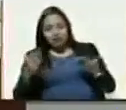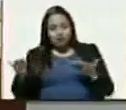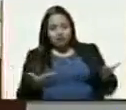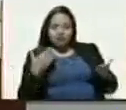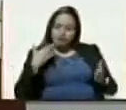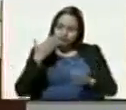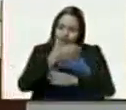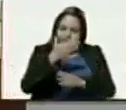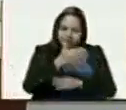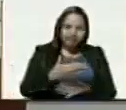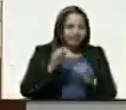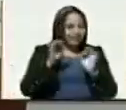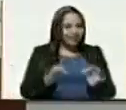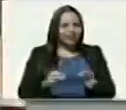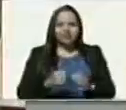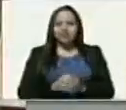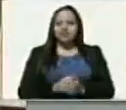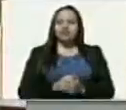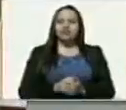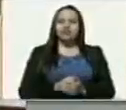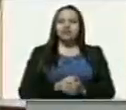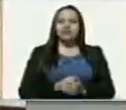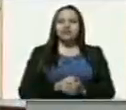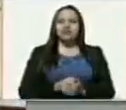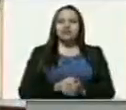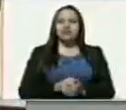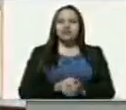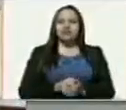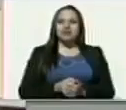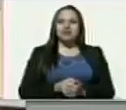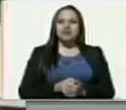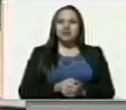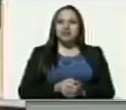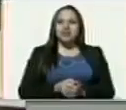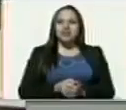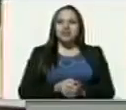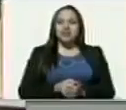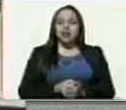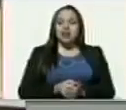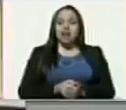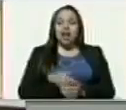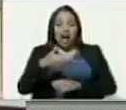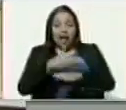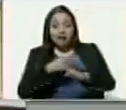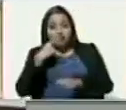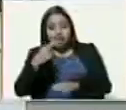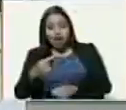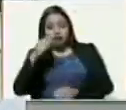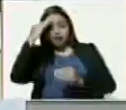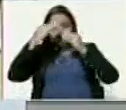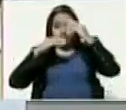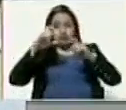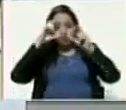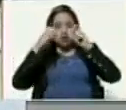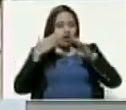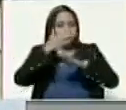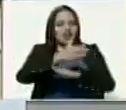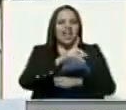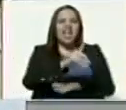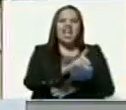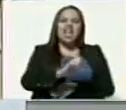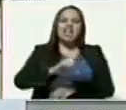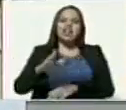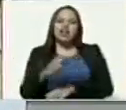Nos invitaron. Saludos a la gente de San Francisco de Macaira. No tiene la oportunidad. Me dijeron que Yajur estuvo en el Orsa. Oropeando, compatriota.